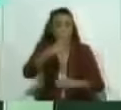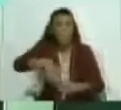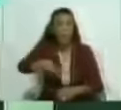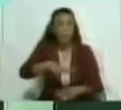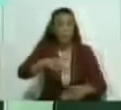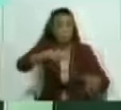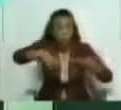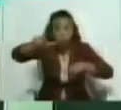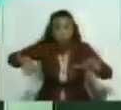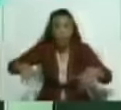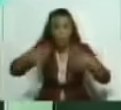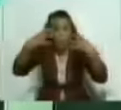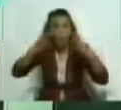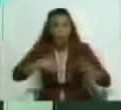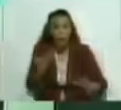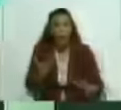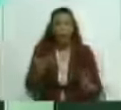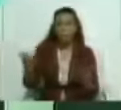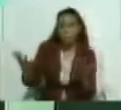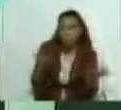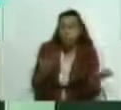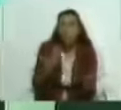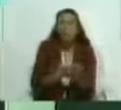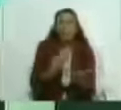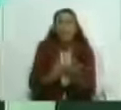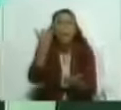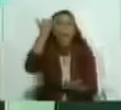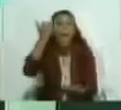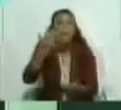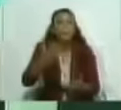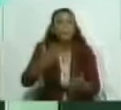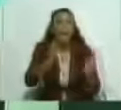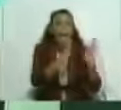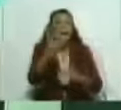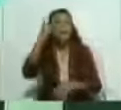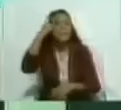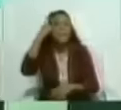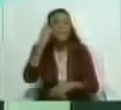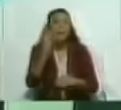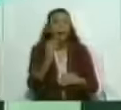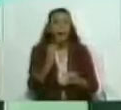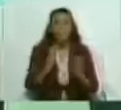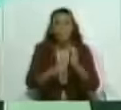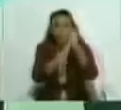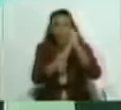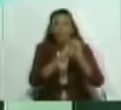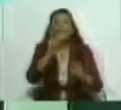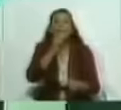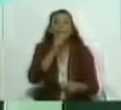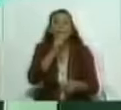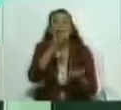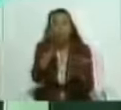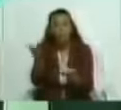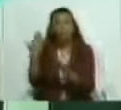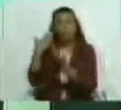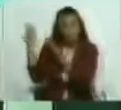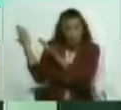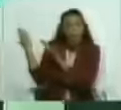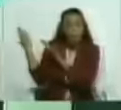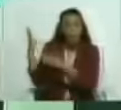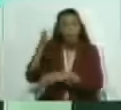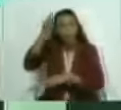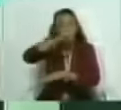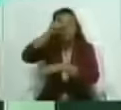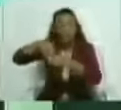los factores pudieran hacer una propuesta de calendario, porque el ente facultado para establecer el cronograma es el